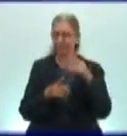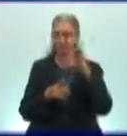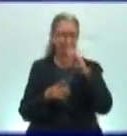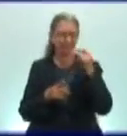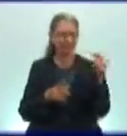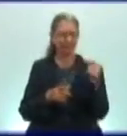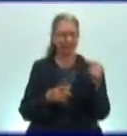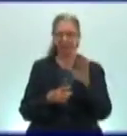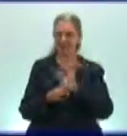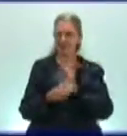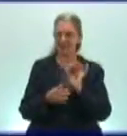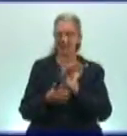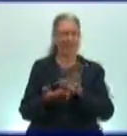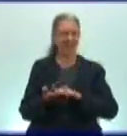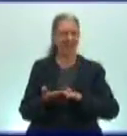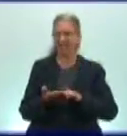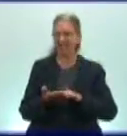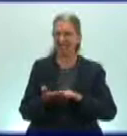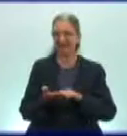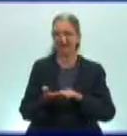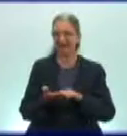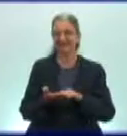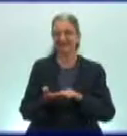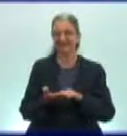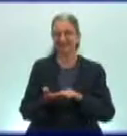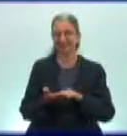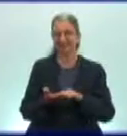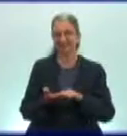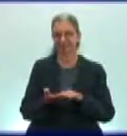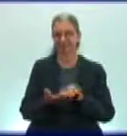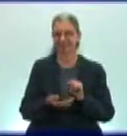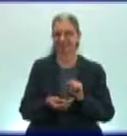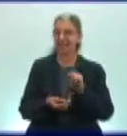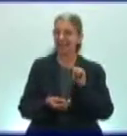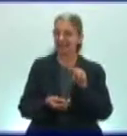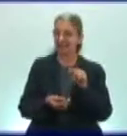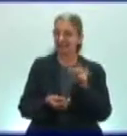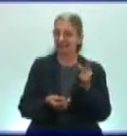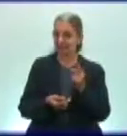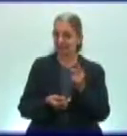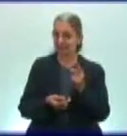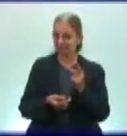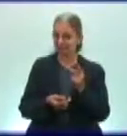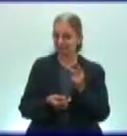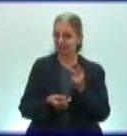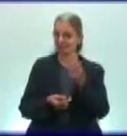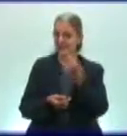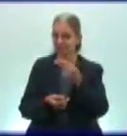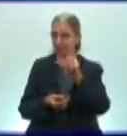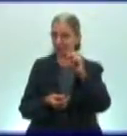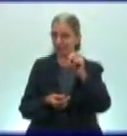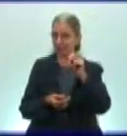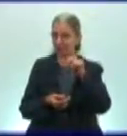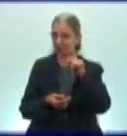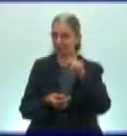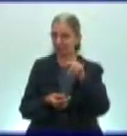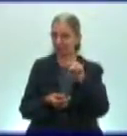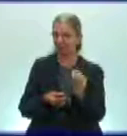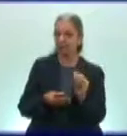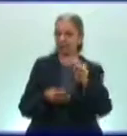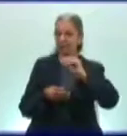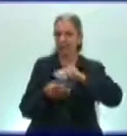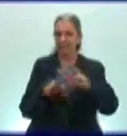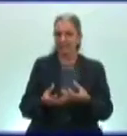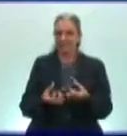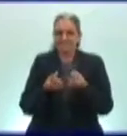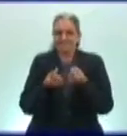pocas palabras, no tienen carga. Estas dos partículas subatómicas son las que aportan la masa en